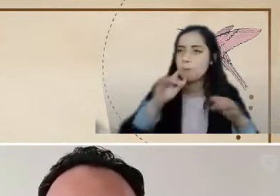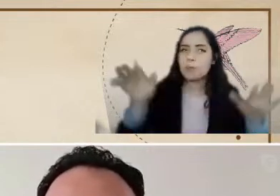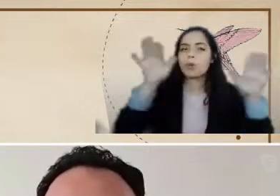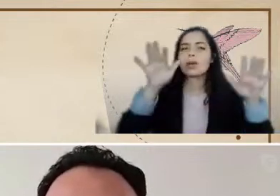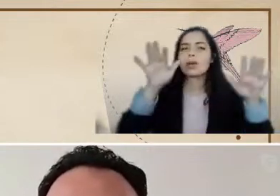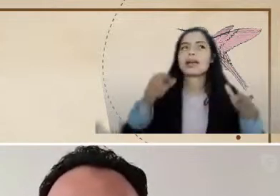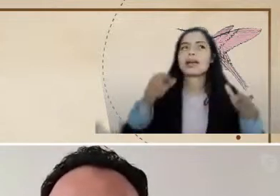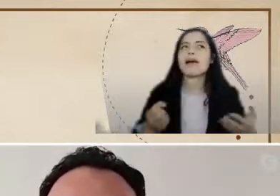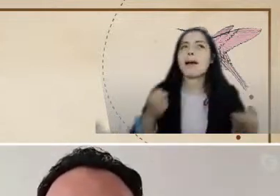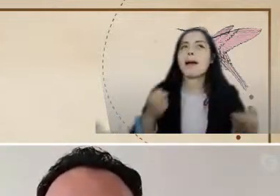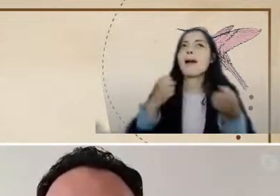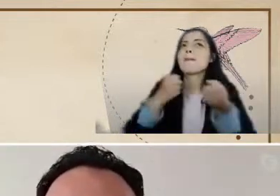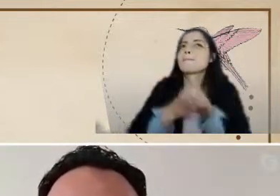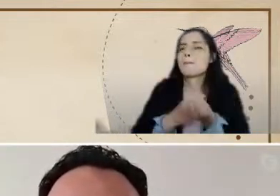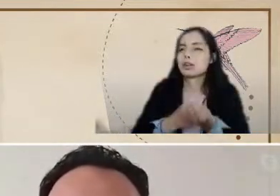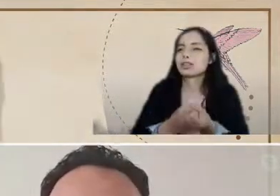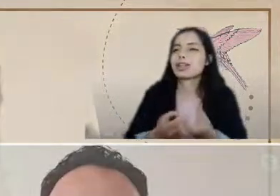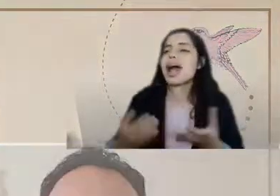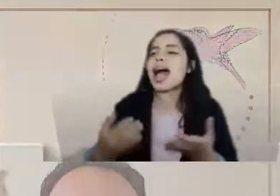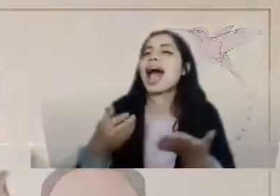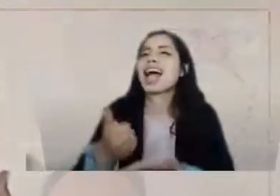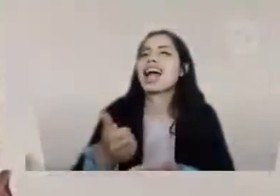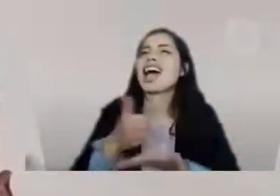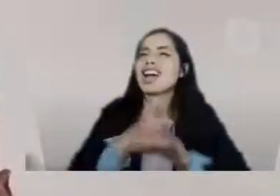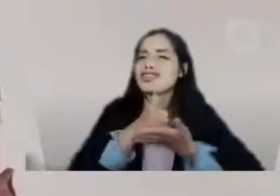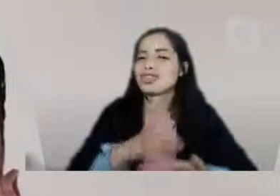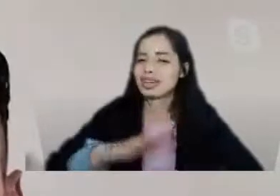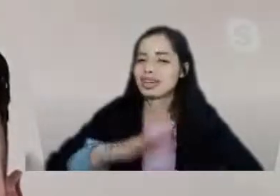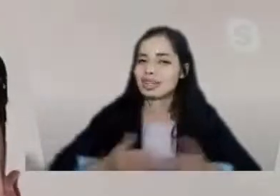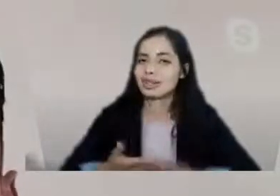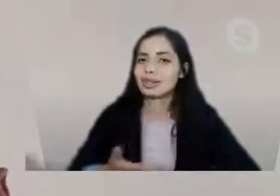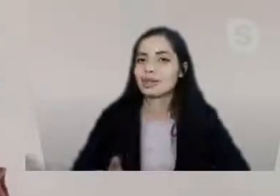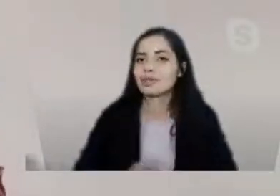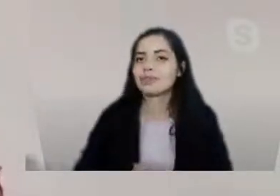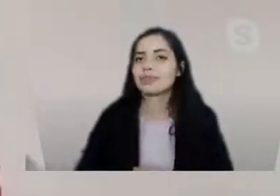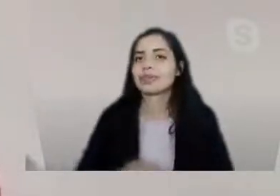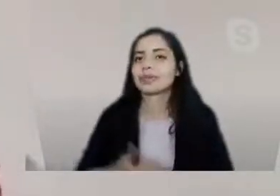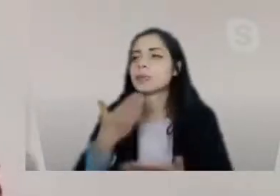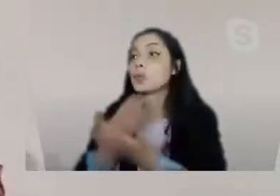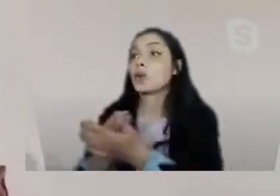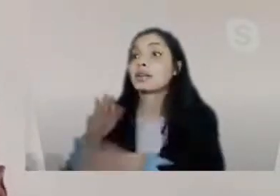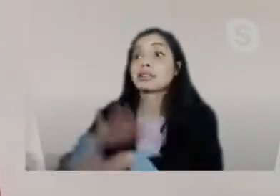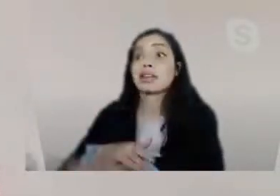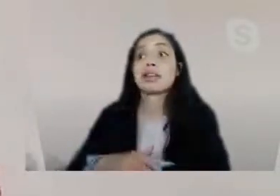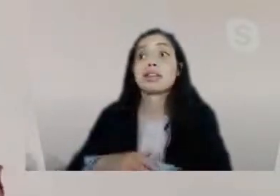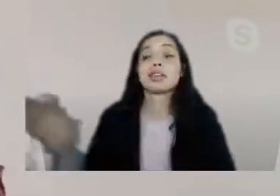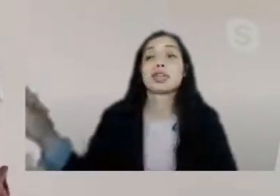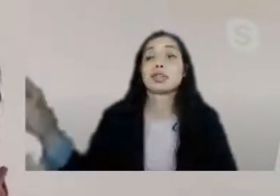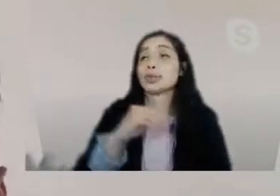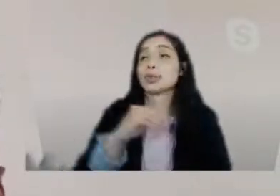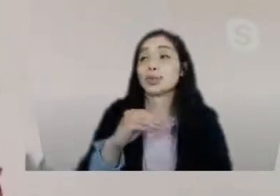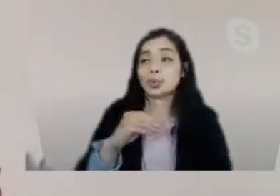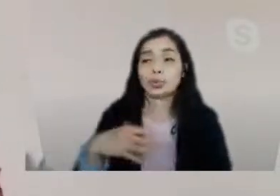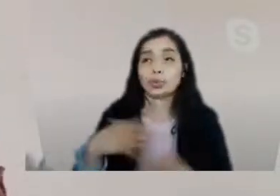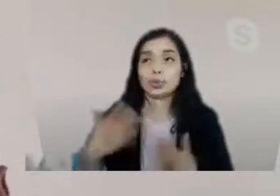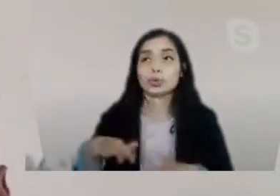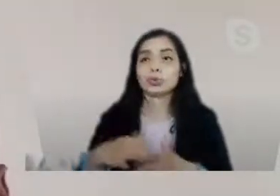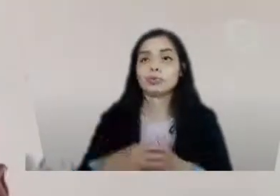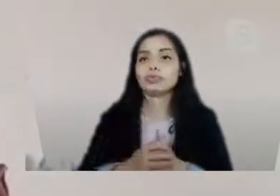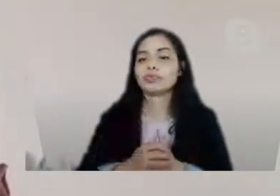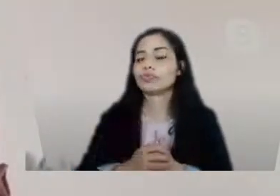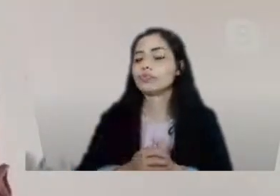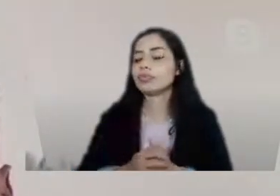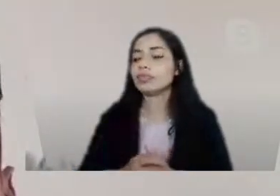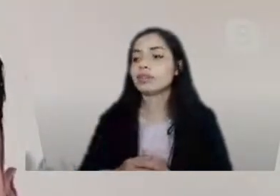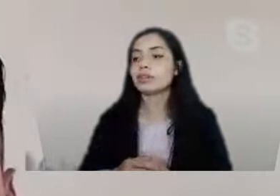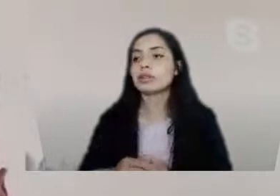Bueno, muy buenas tardes, compañeros, señor viceministro. Un placer saludarlos y saludar a todas las personas que nos están acompañando en esta transmisión.